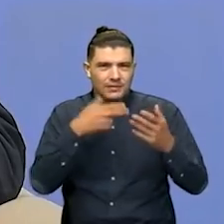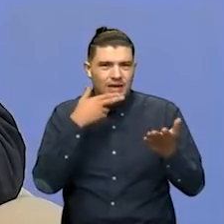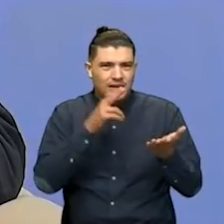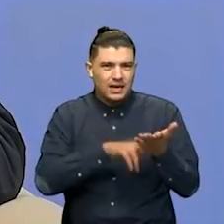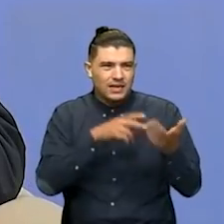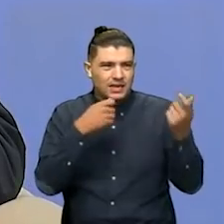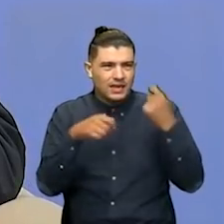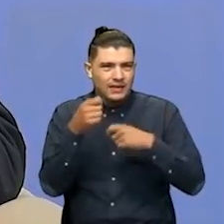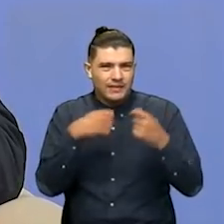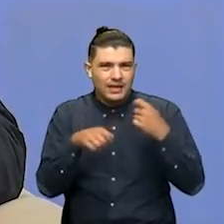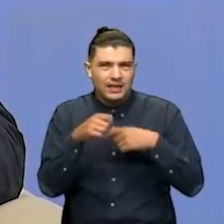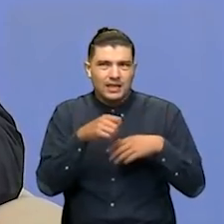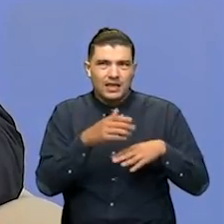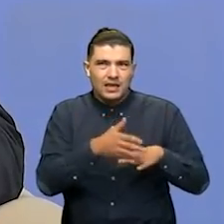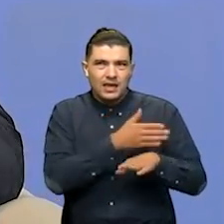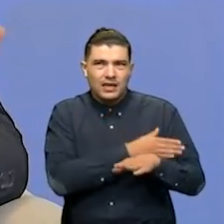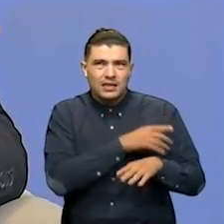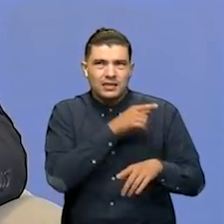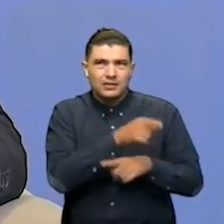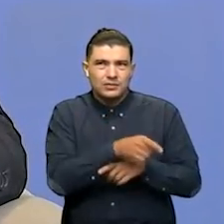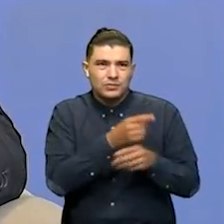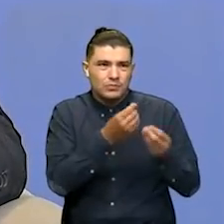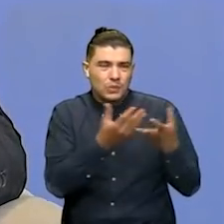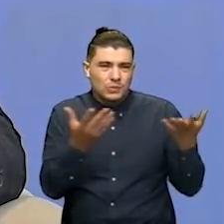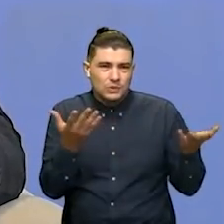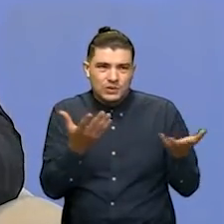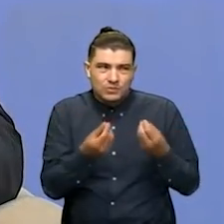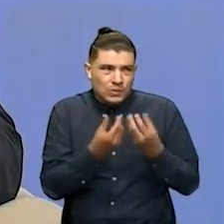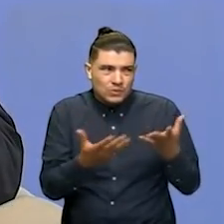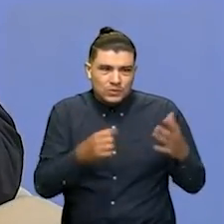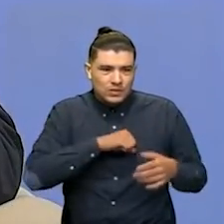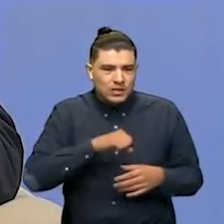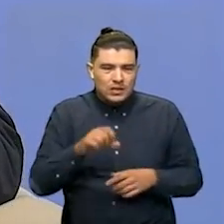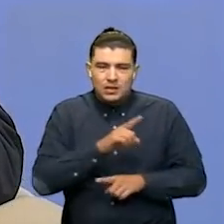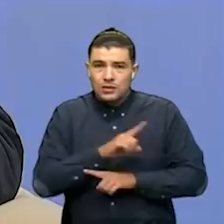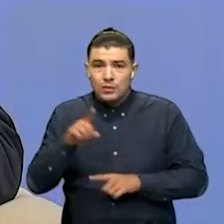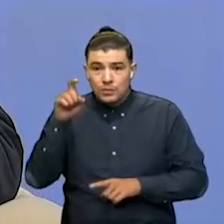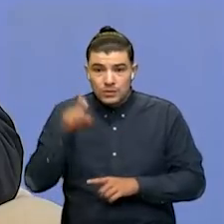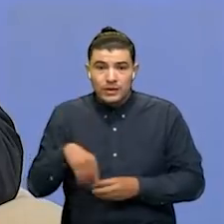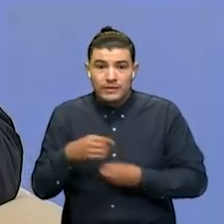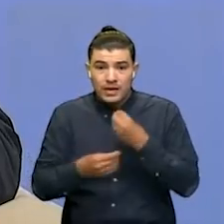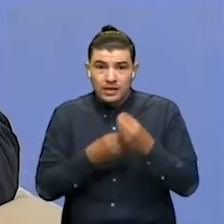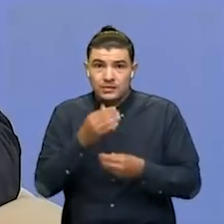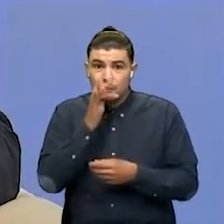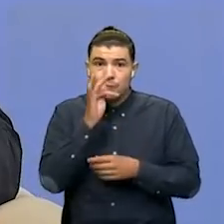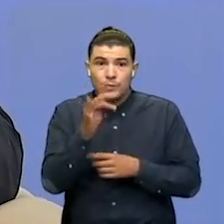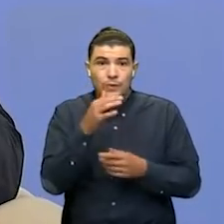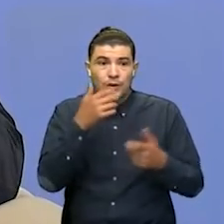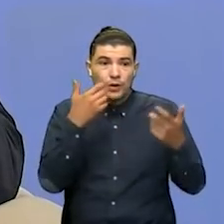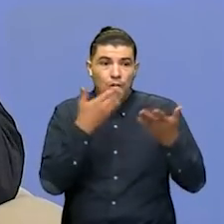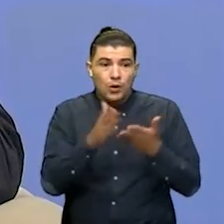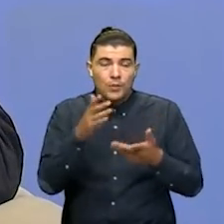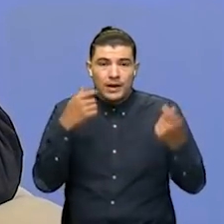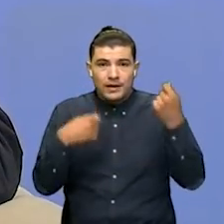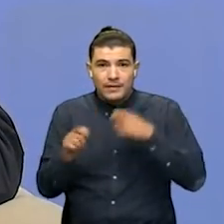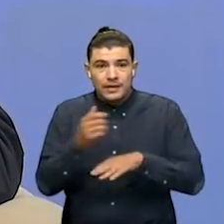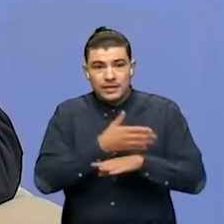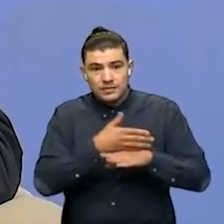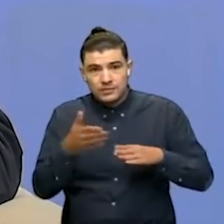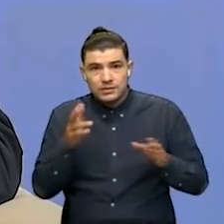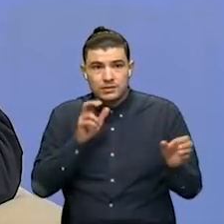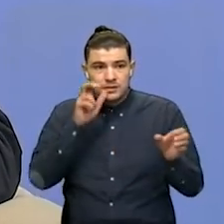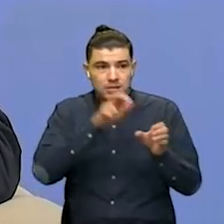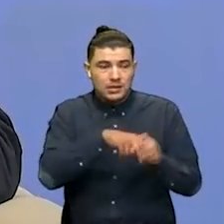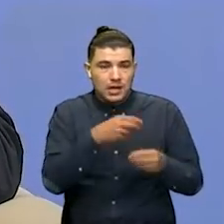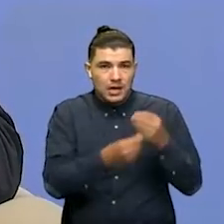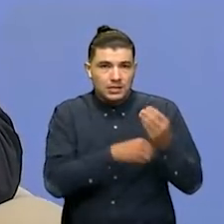y... pues no es que tenga él prácticamente muchos derechos, él lo que debe hacer es una promesa de compraventa y esa promesa de compraventa después registrar